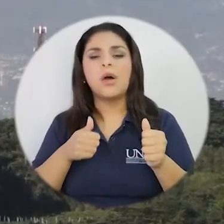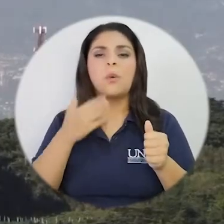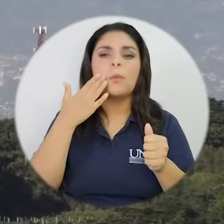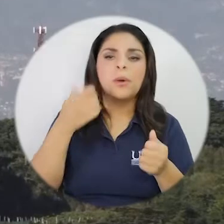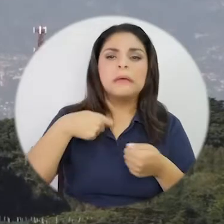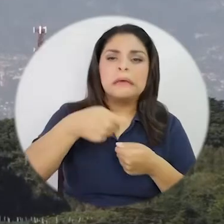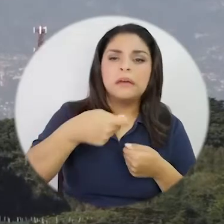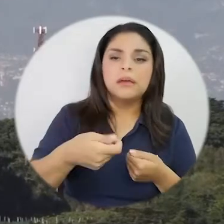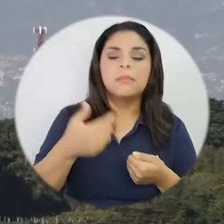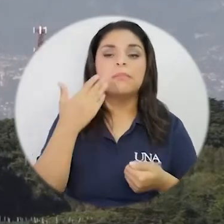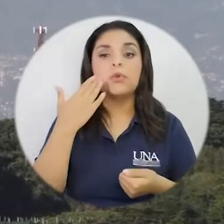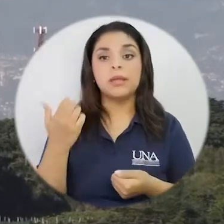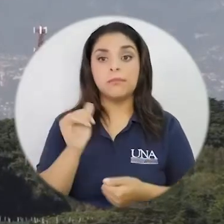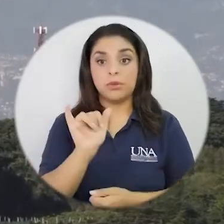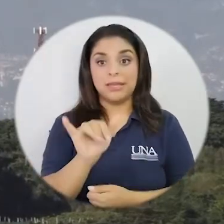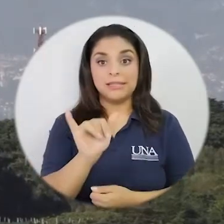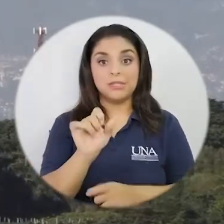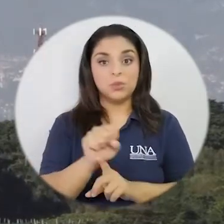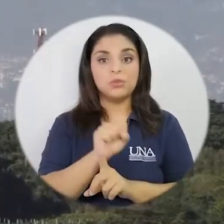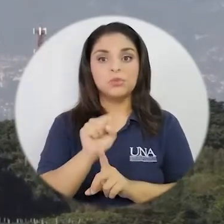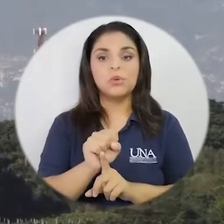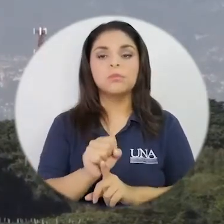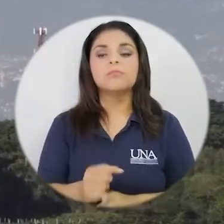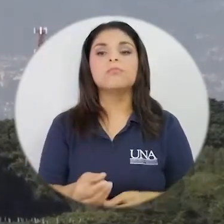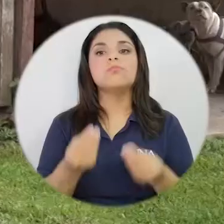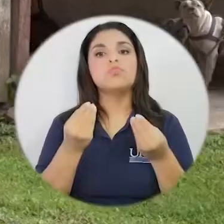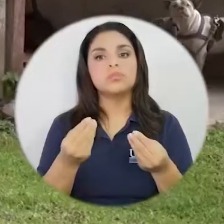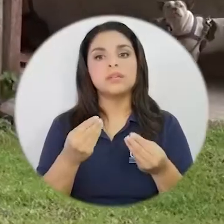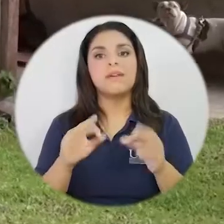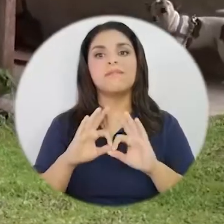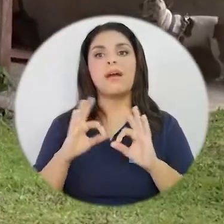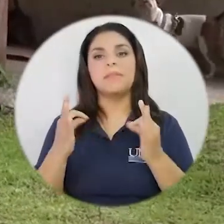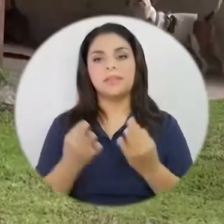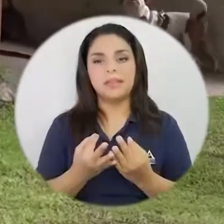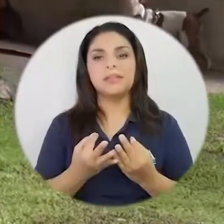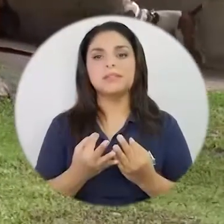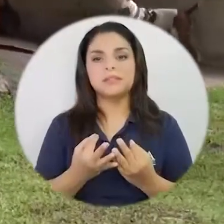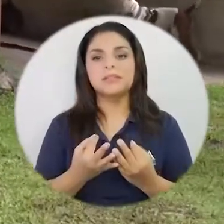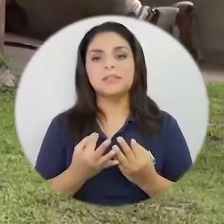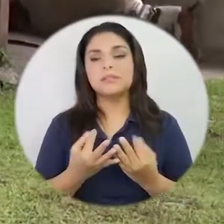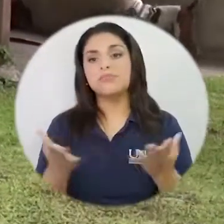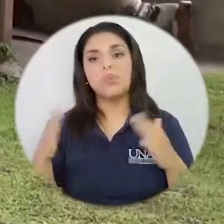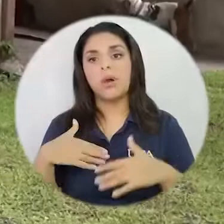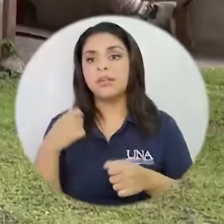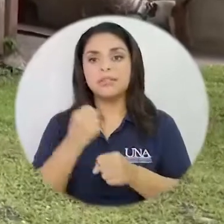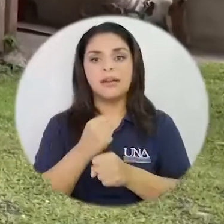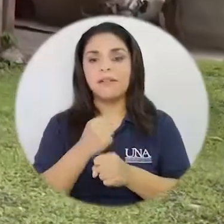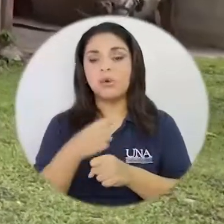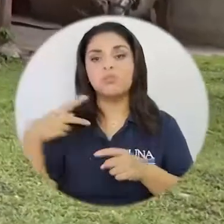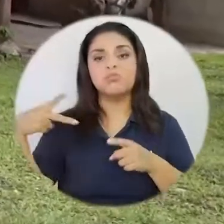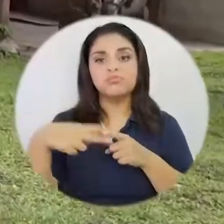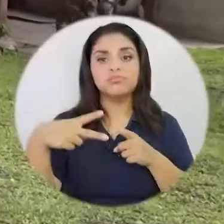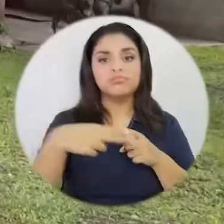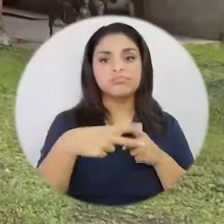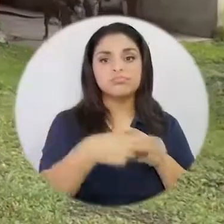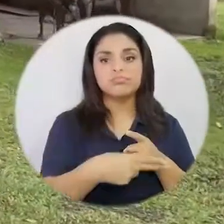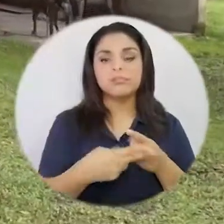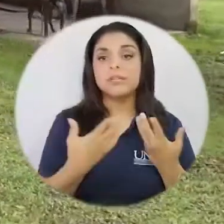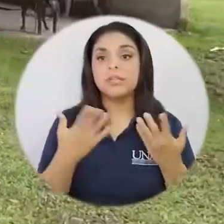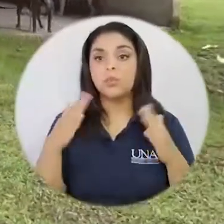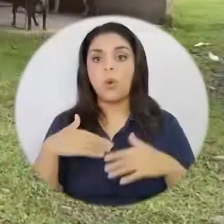¿Por qué? Porque con esta coyuntura muchas cabezas de familia se han quedado sin